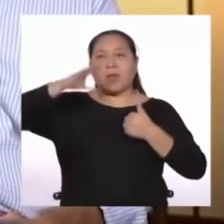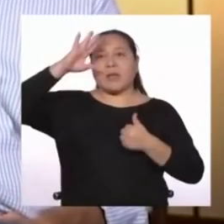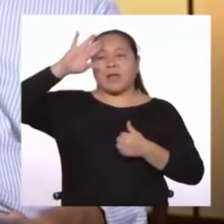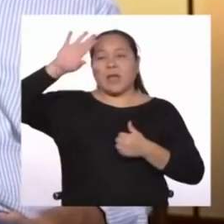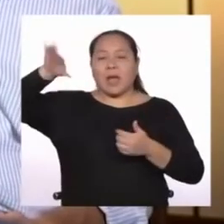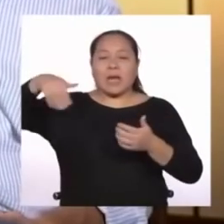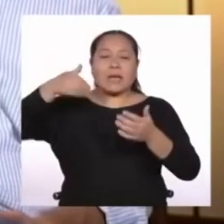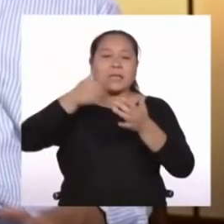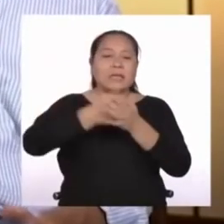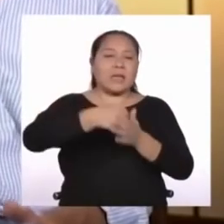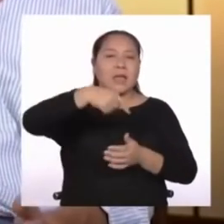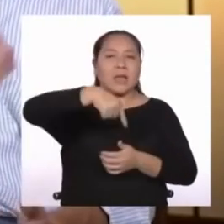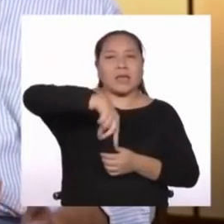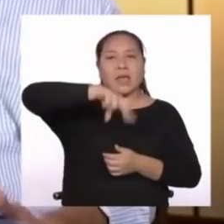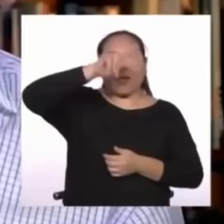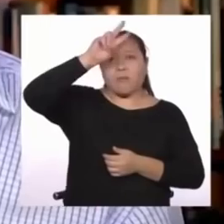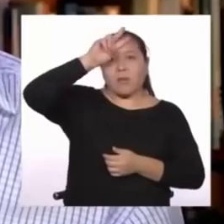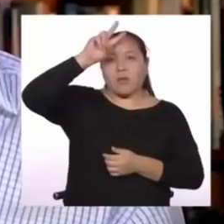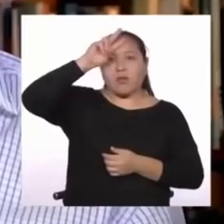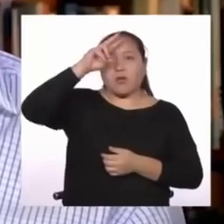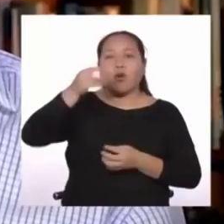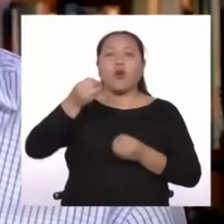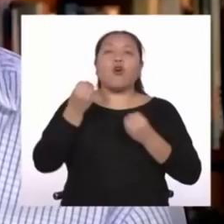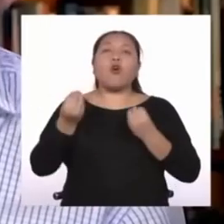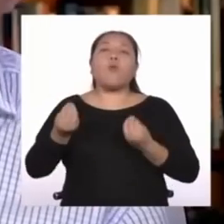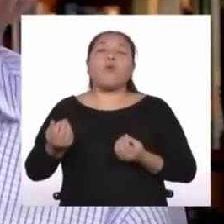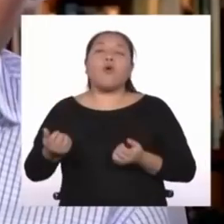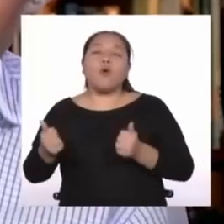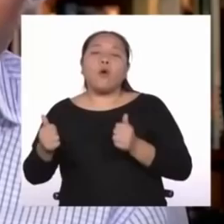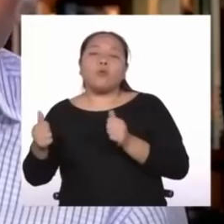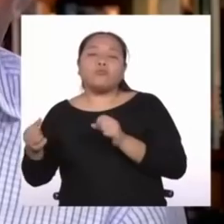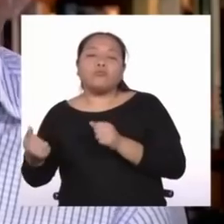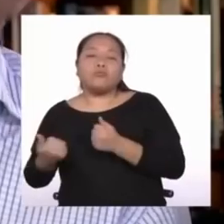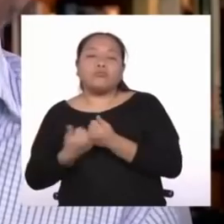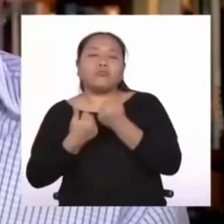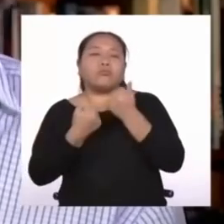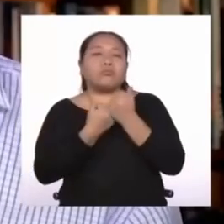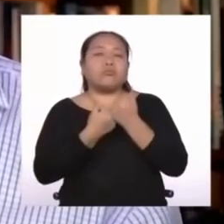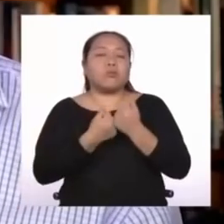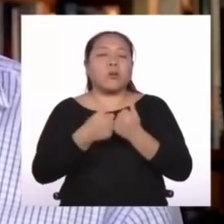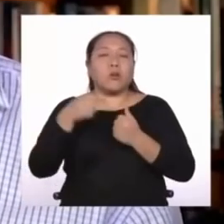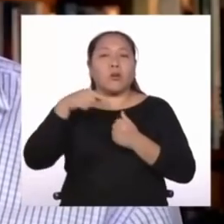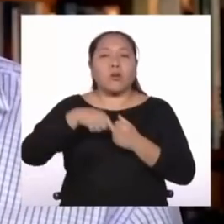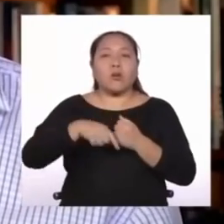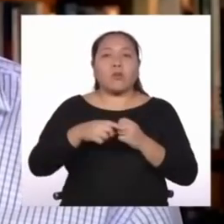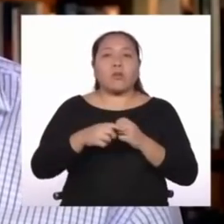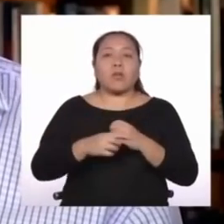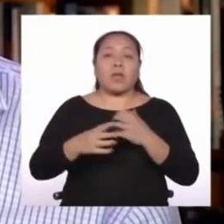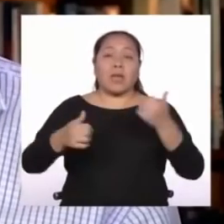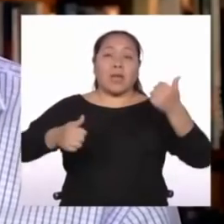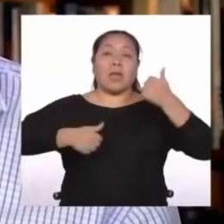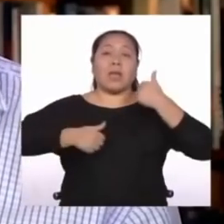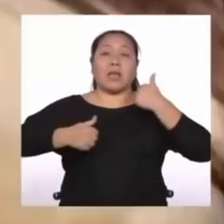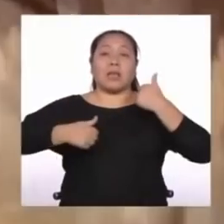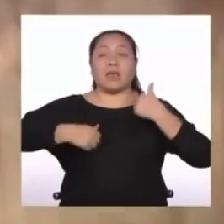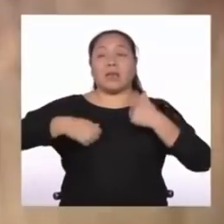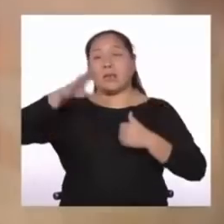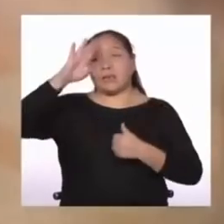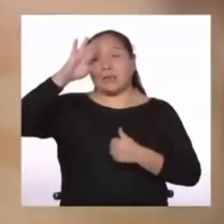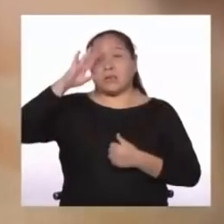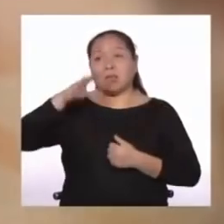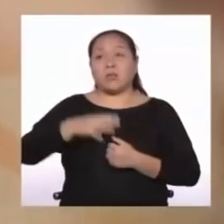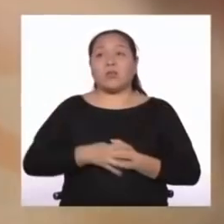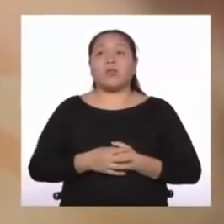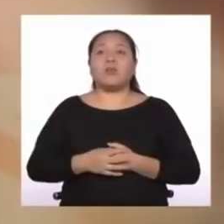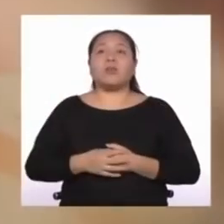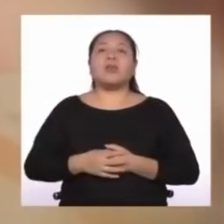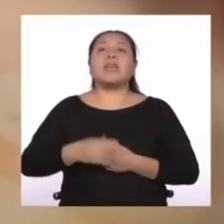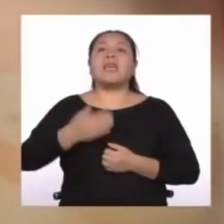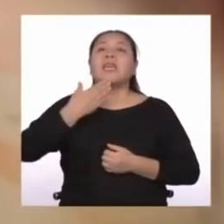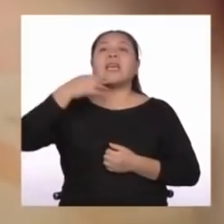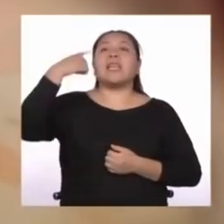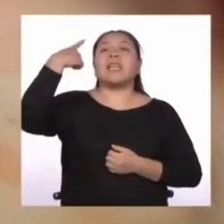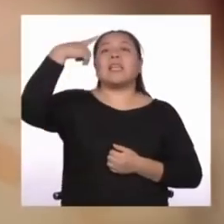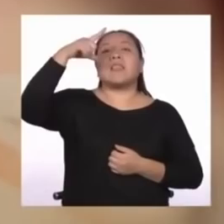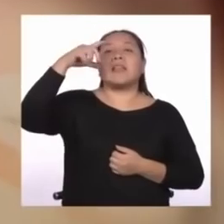fundamentalmente a través del Ejército Libertador del Sur, comandado por San Martín.